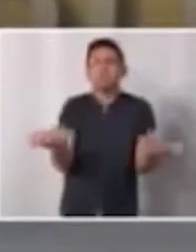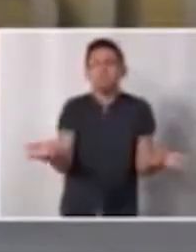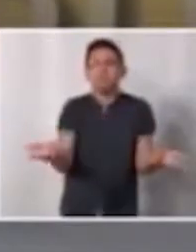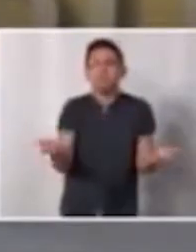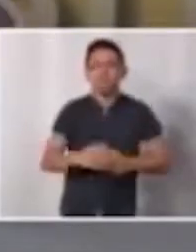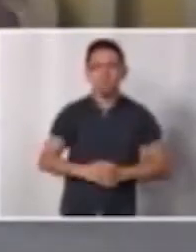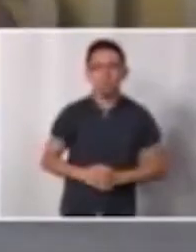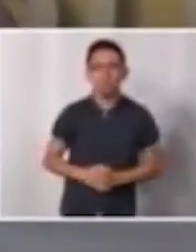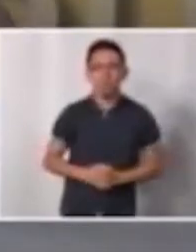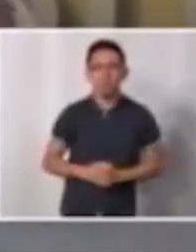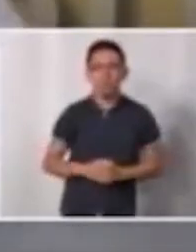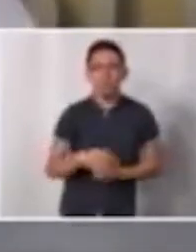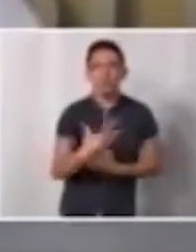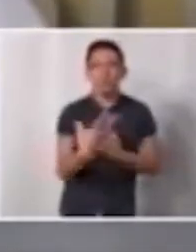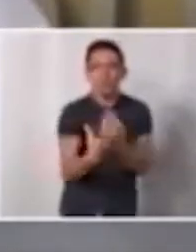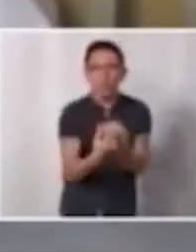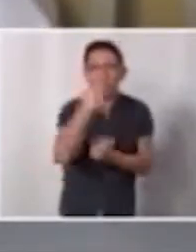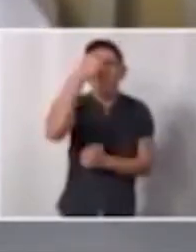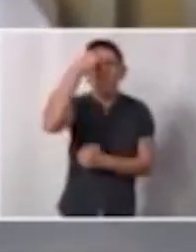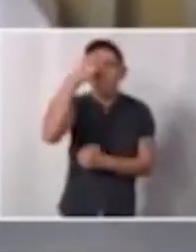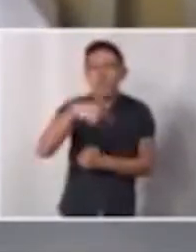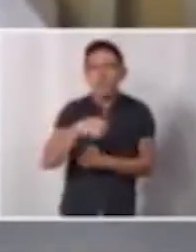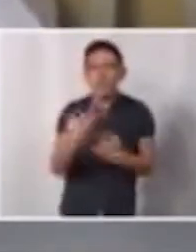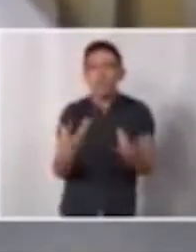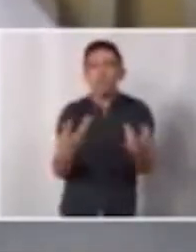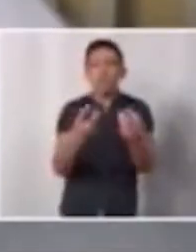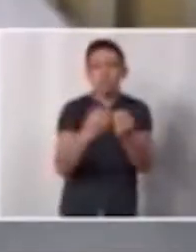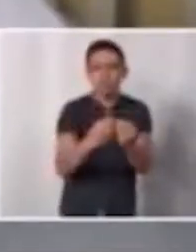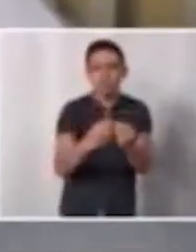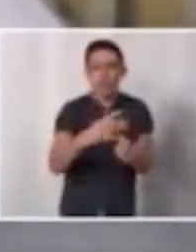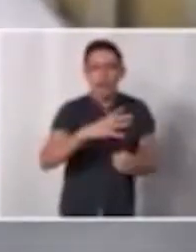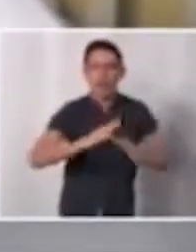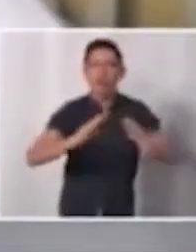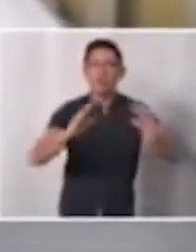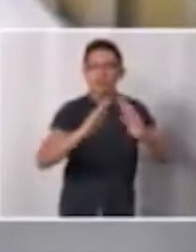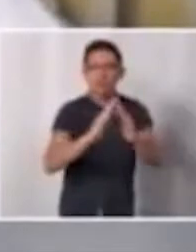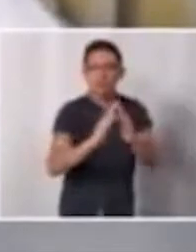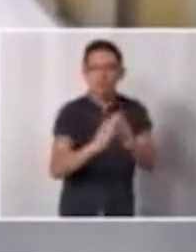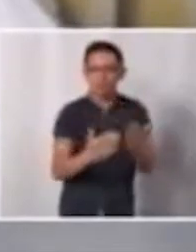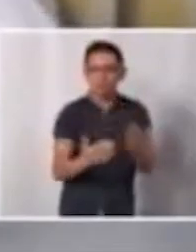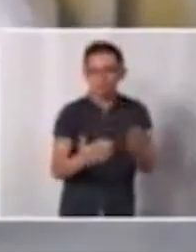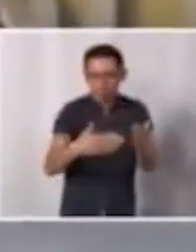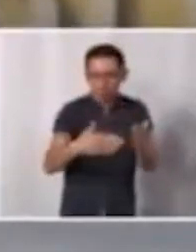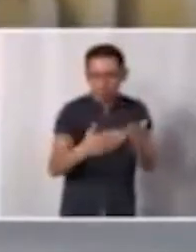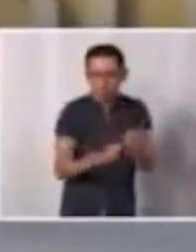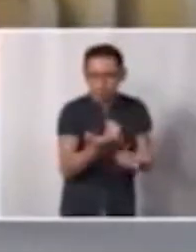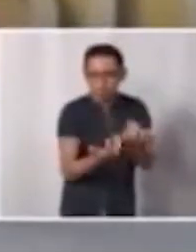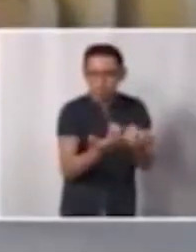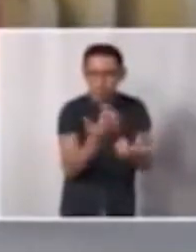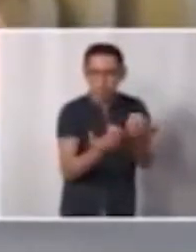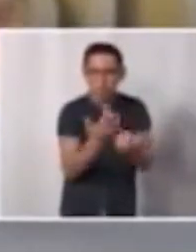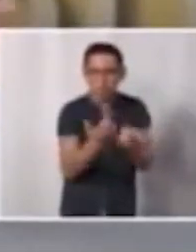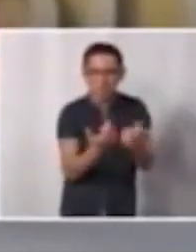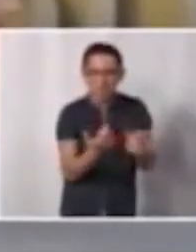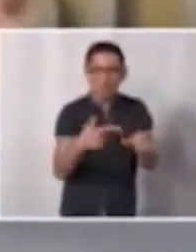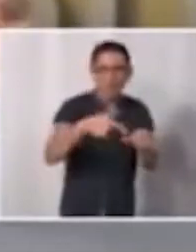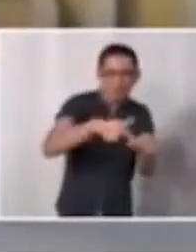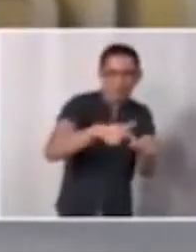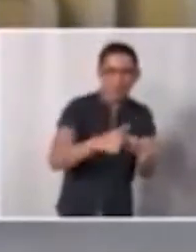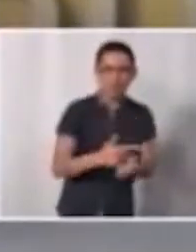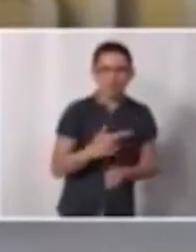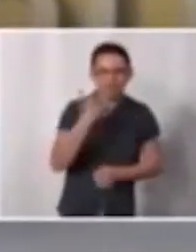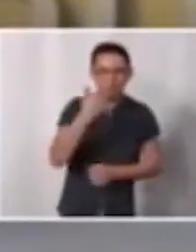contigo para que juntos paguemos el gas. Hemos acordado con las gaseras mantener el abasto en